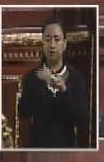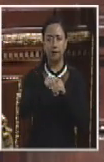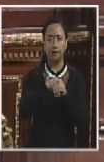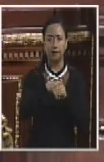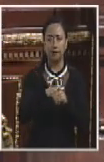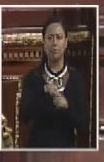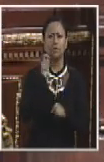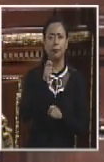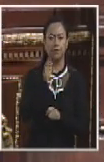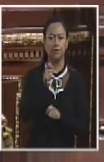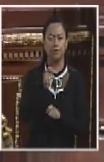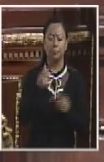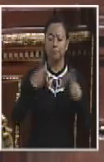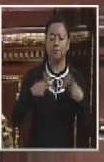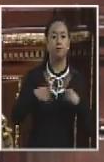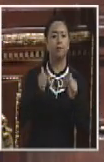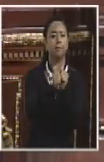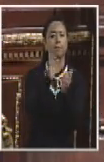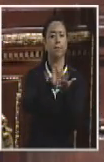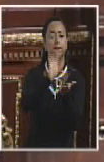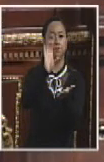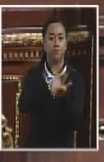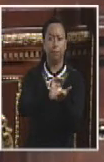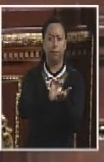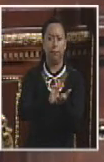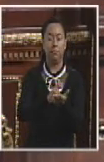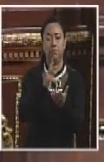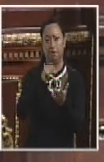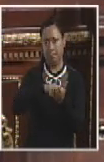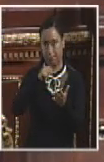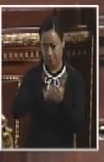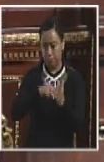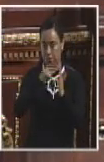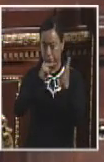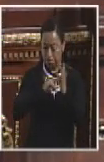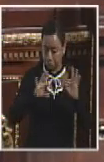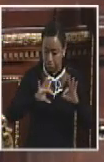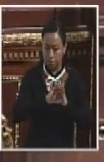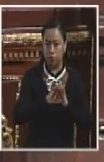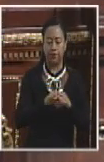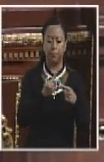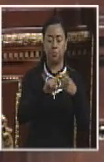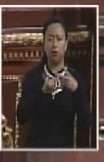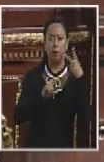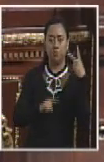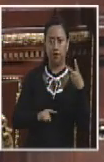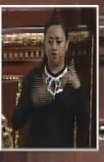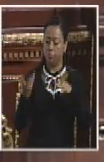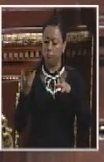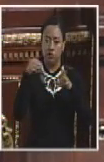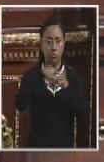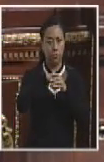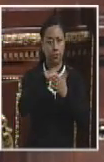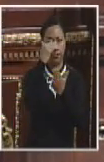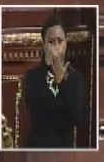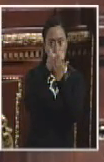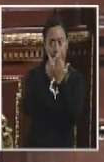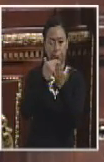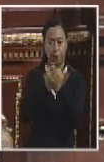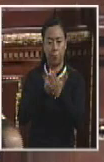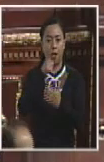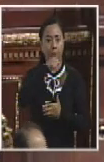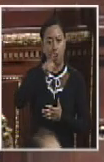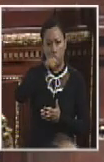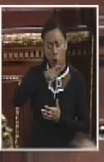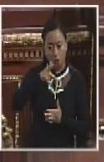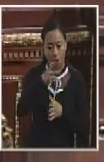respecto a las personas con discapacidad en el texto normativo. 2, la inclusión del principio de lenguaje